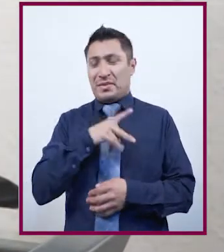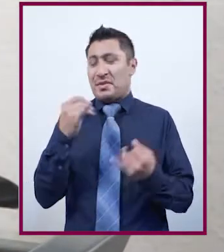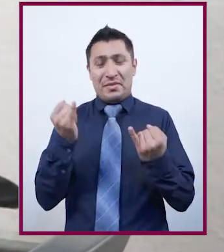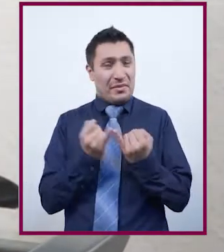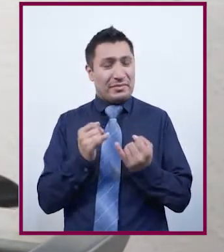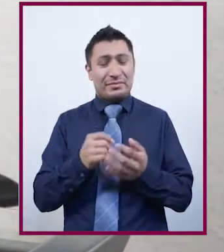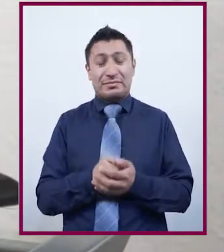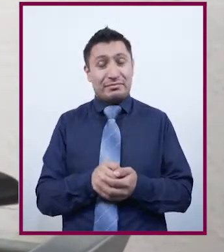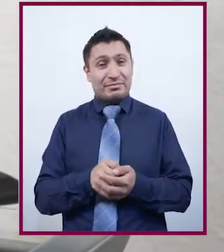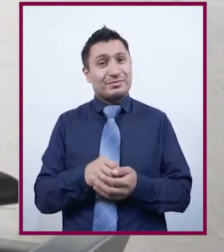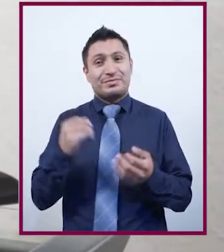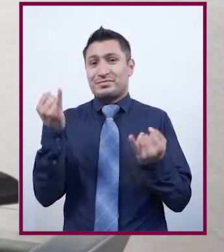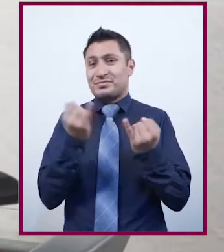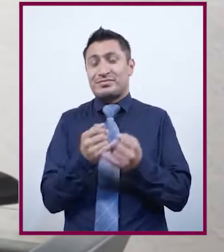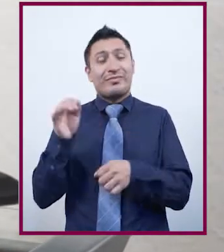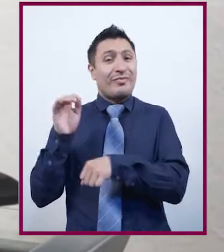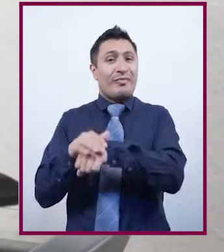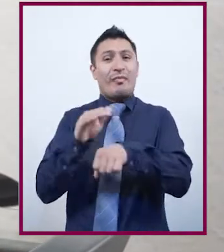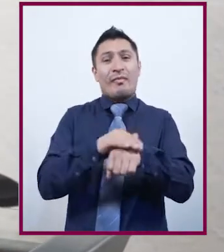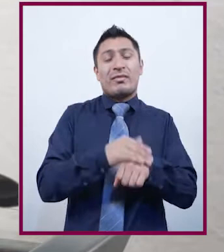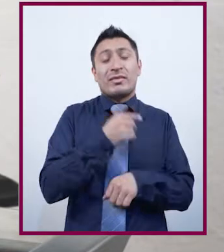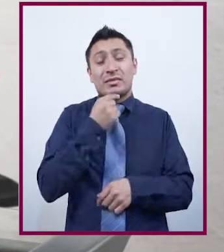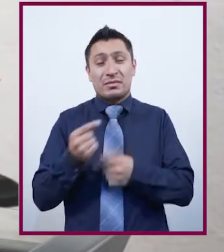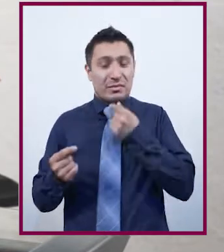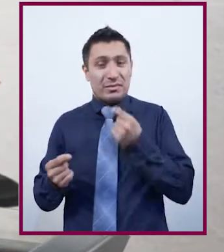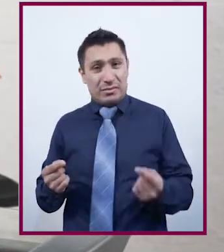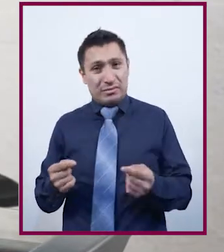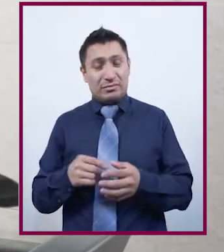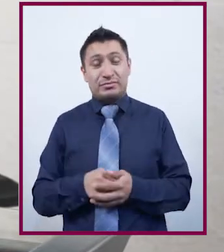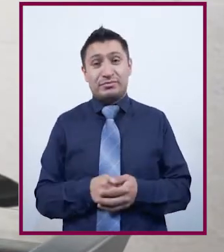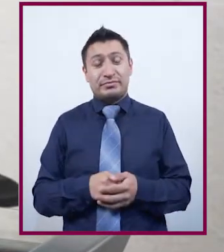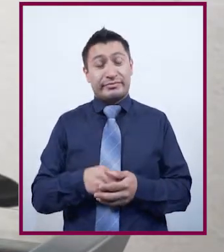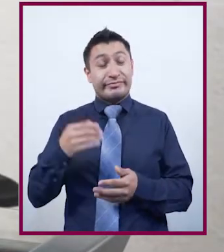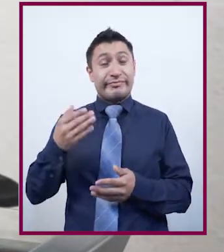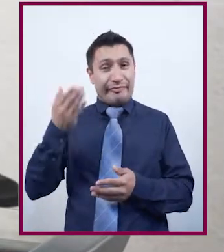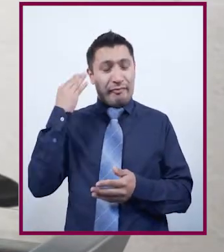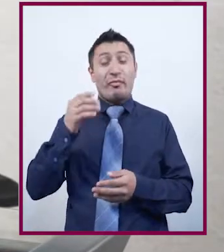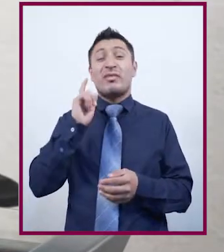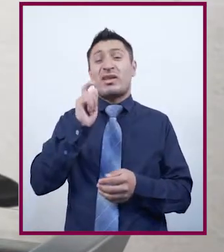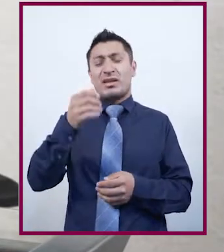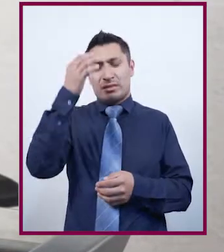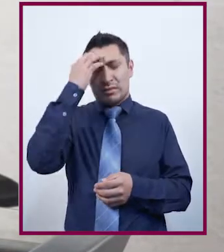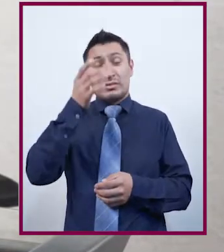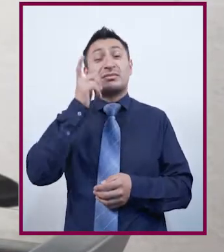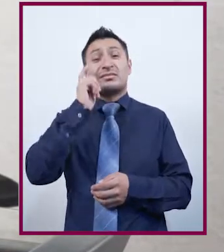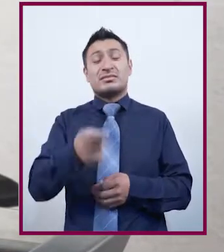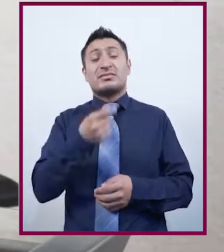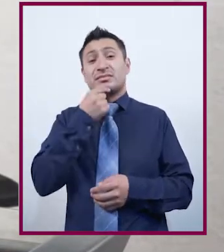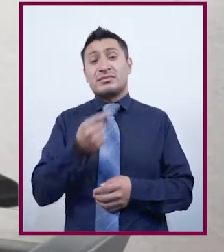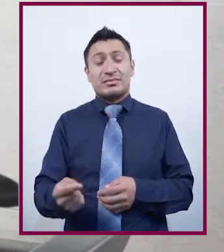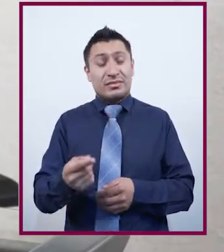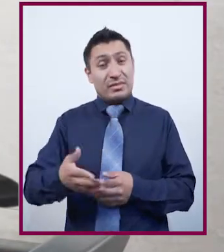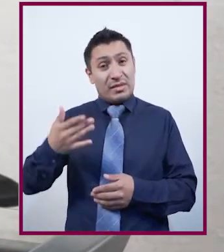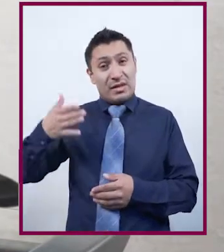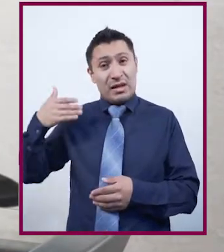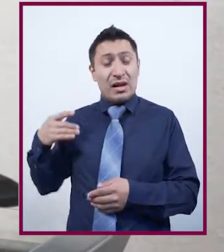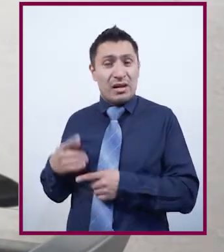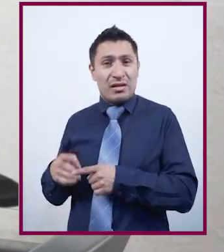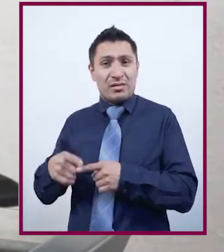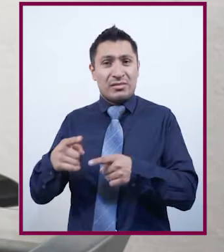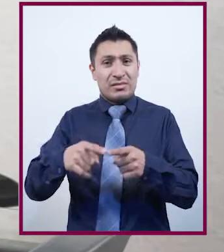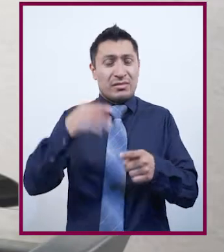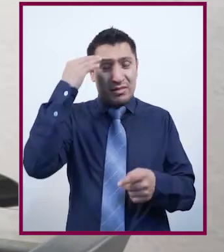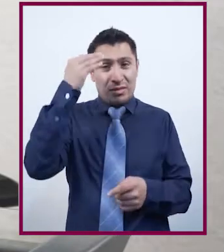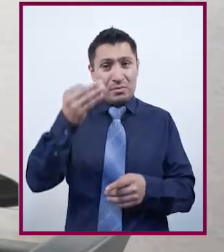y con la mía, así como la infancia de tus amigos y amigas. Se trata de conocer qué ha significado ser niño o niña